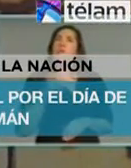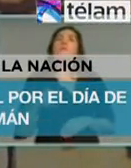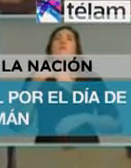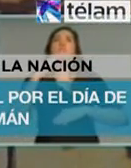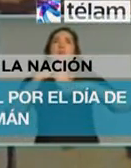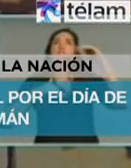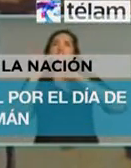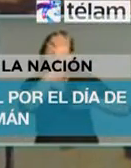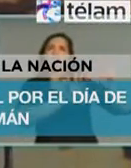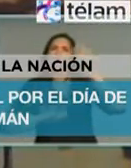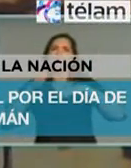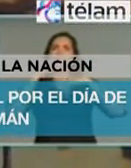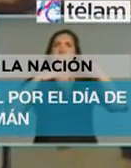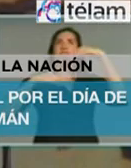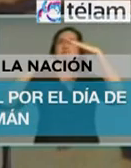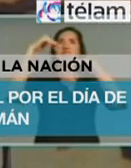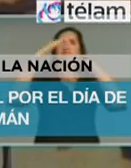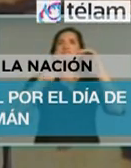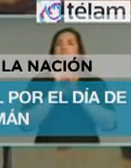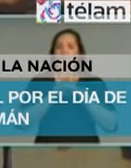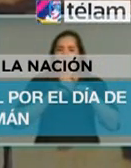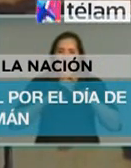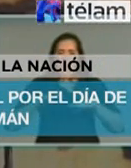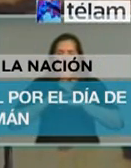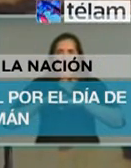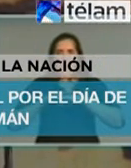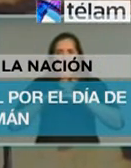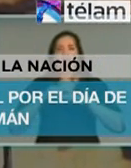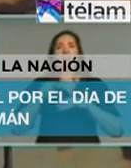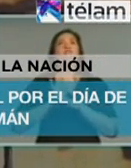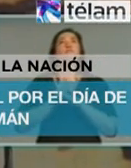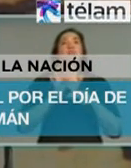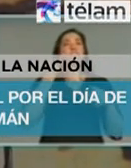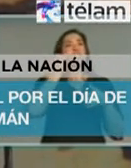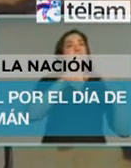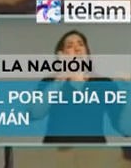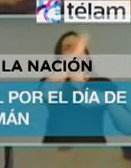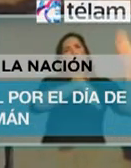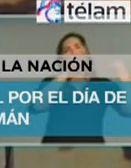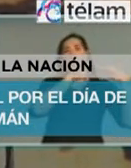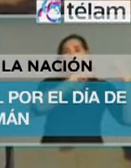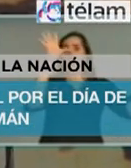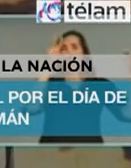volver a construir los cimientos de esta segunda independencia que logramos,